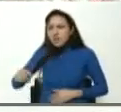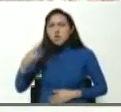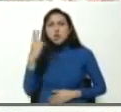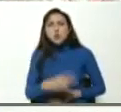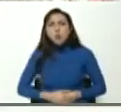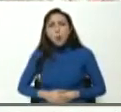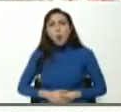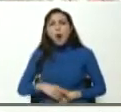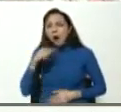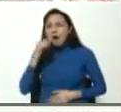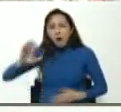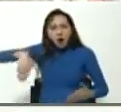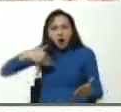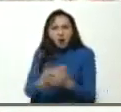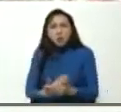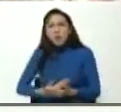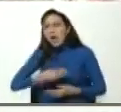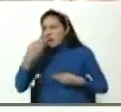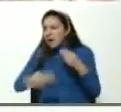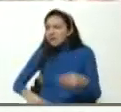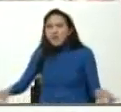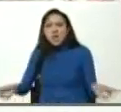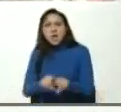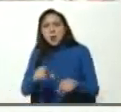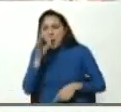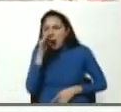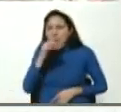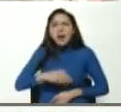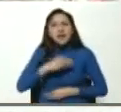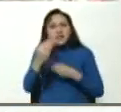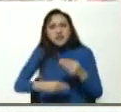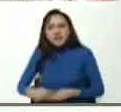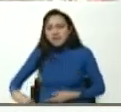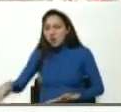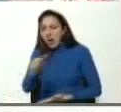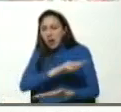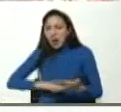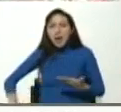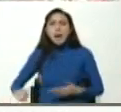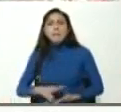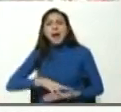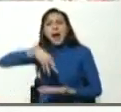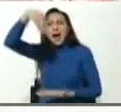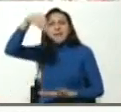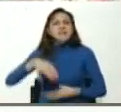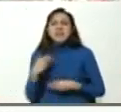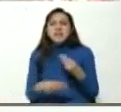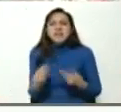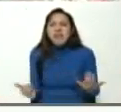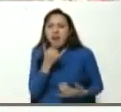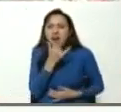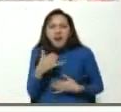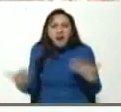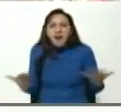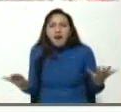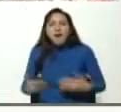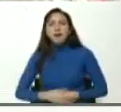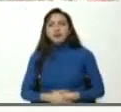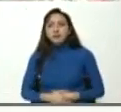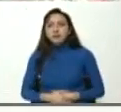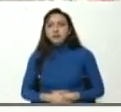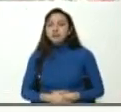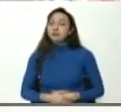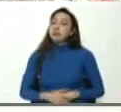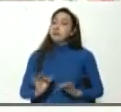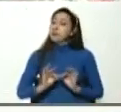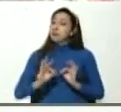2002 para la payasada de la plaza altamira que hicieron con ellos sin irnos tan